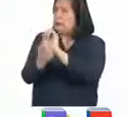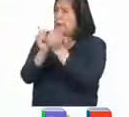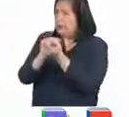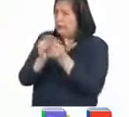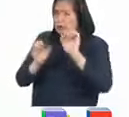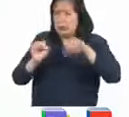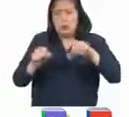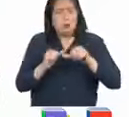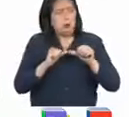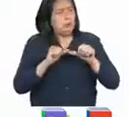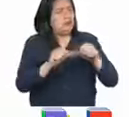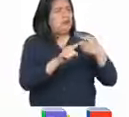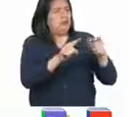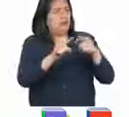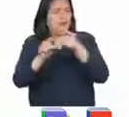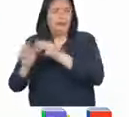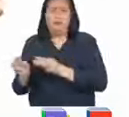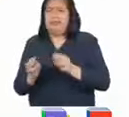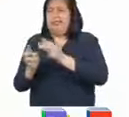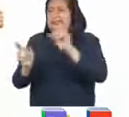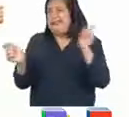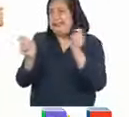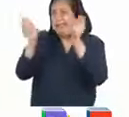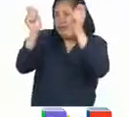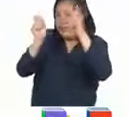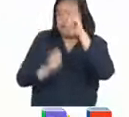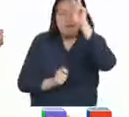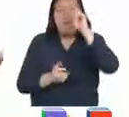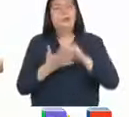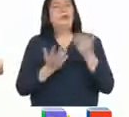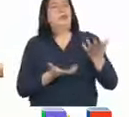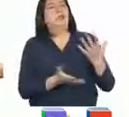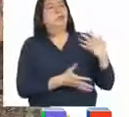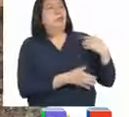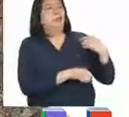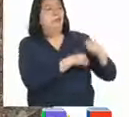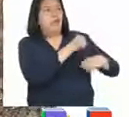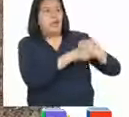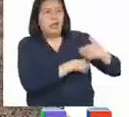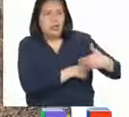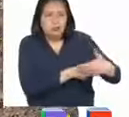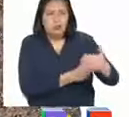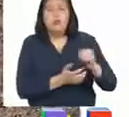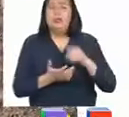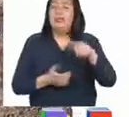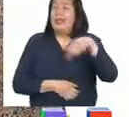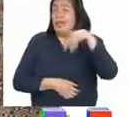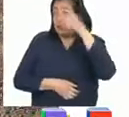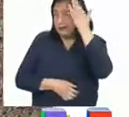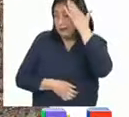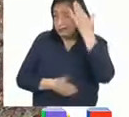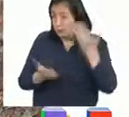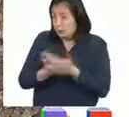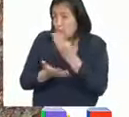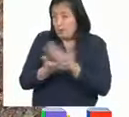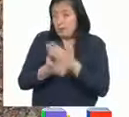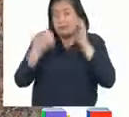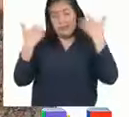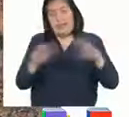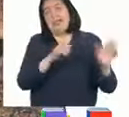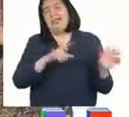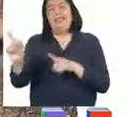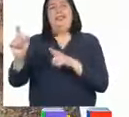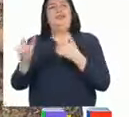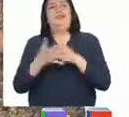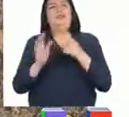y permanencias en las diversas formas de celebrar las fiestas patrias a lo largo del tiempo. Con todo este conocimiento nuevo, estaremos listos